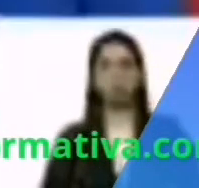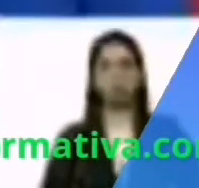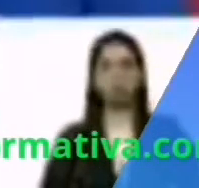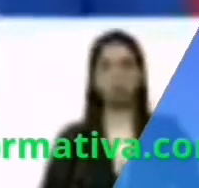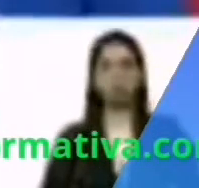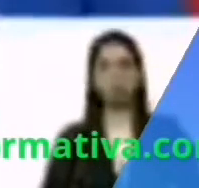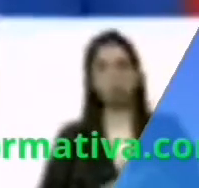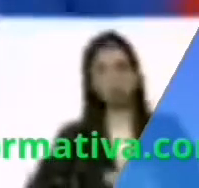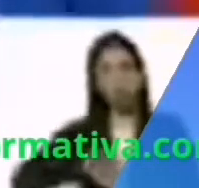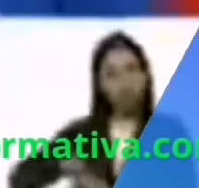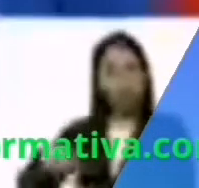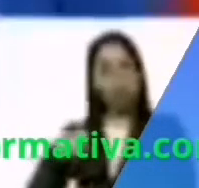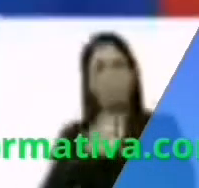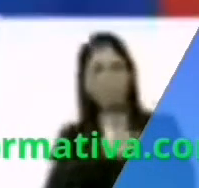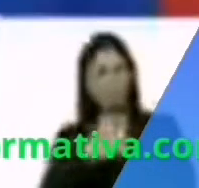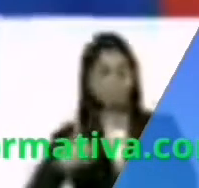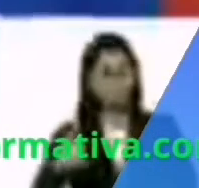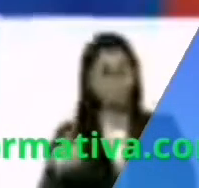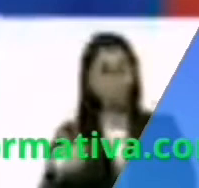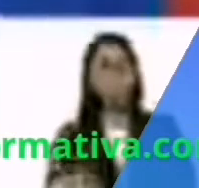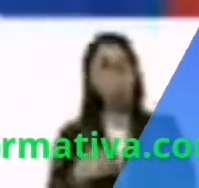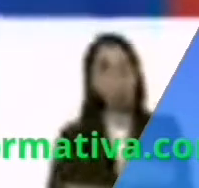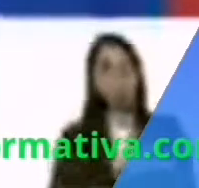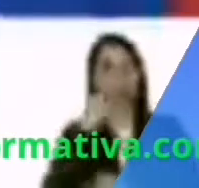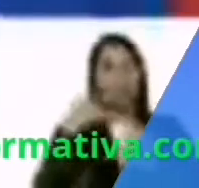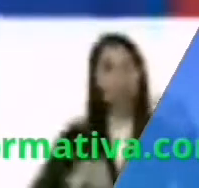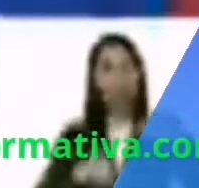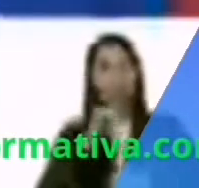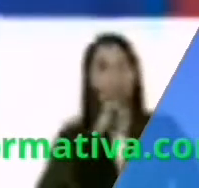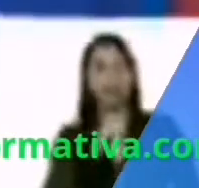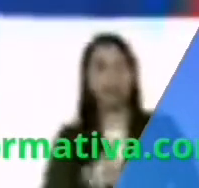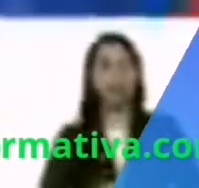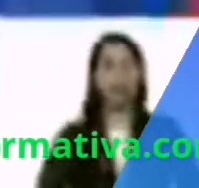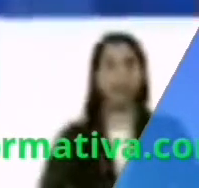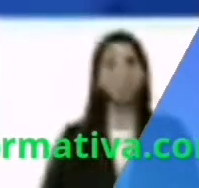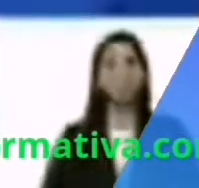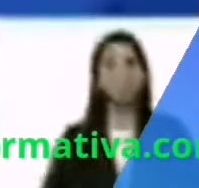Por otro lado, yo quería, antes de culminar,